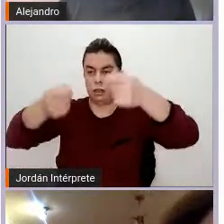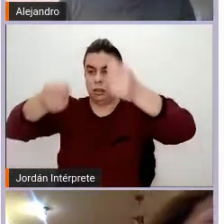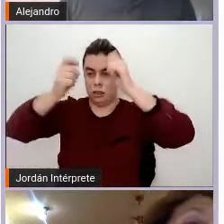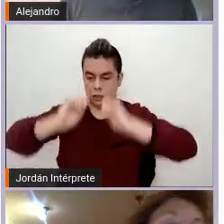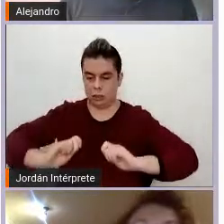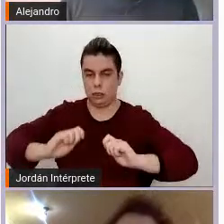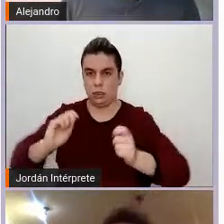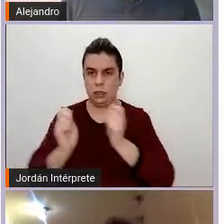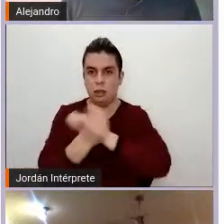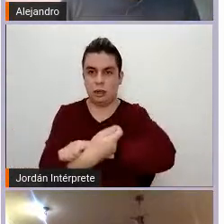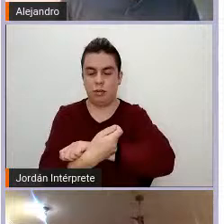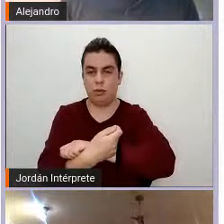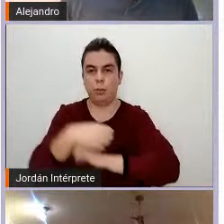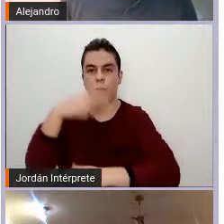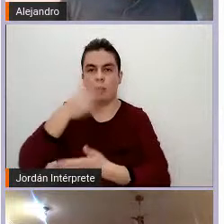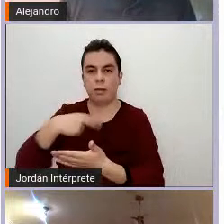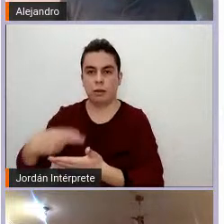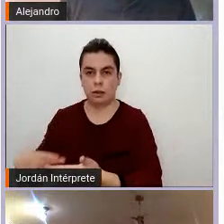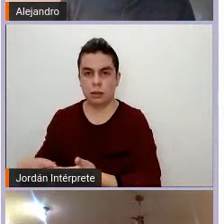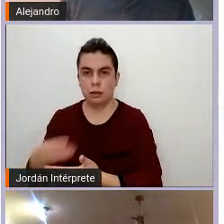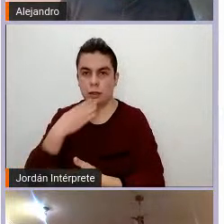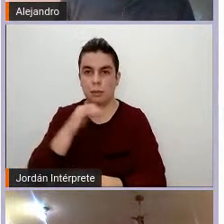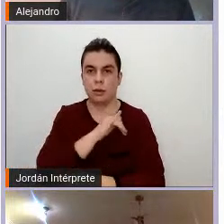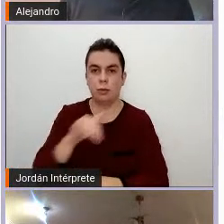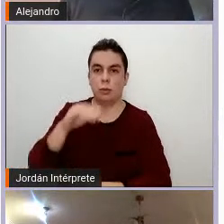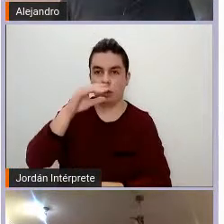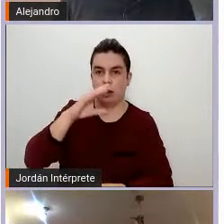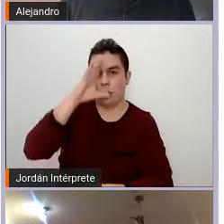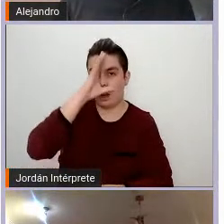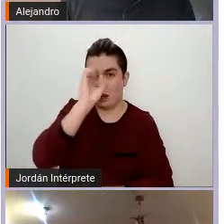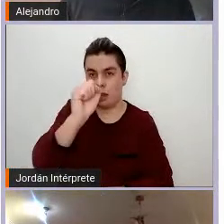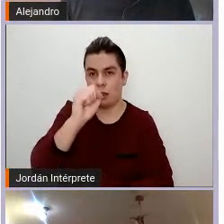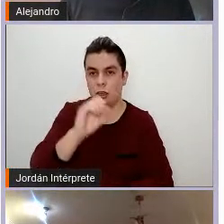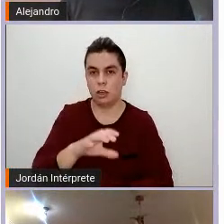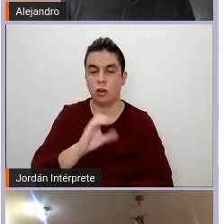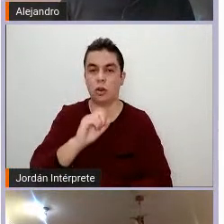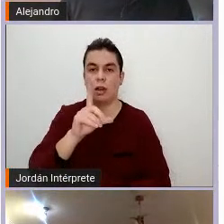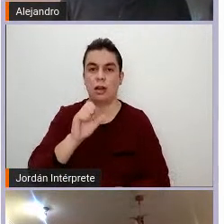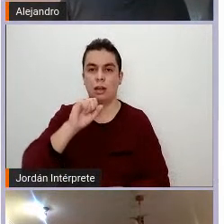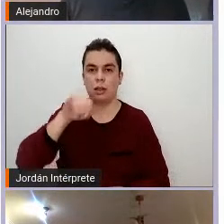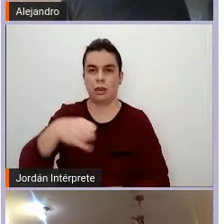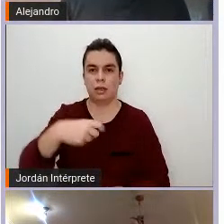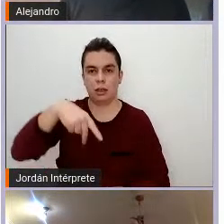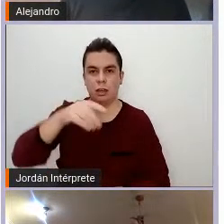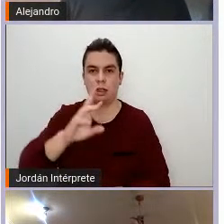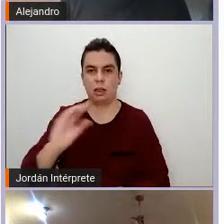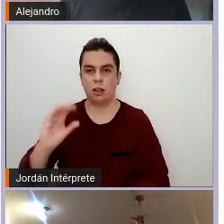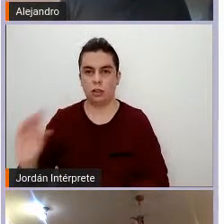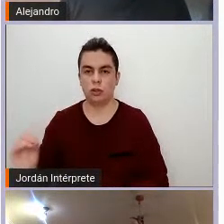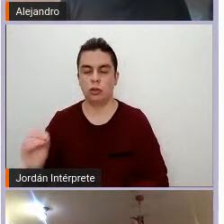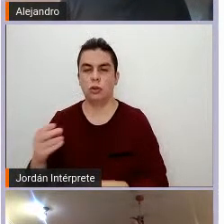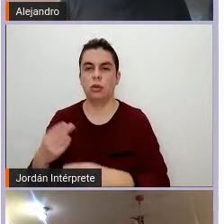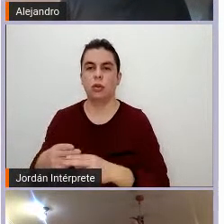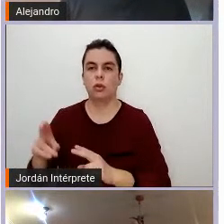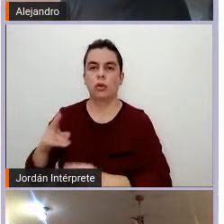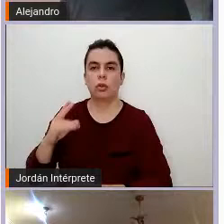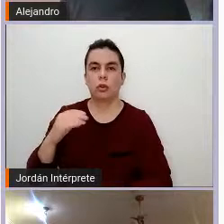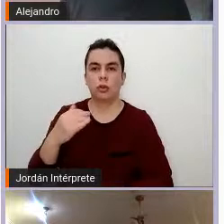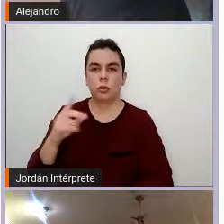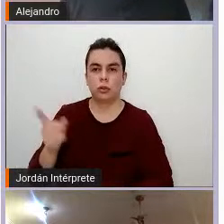El argentino Alejandro Chul Solar es un ejemplo interesante en América Latina y probablemente uno de los primeros